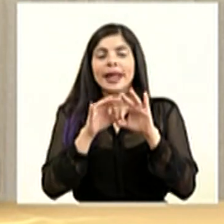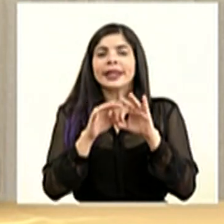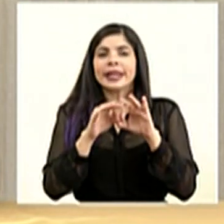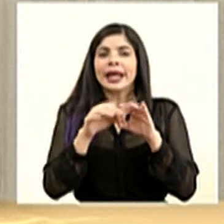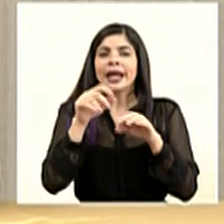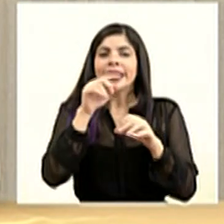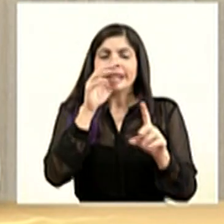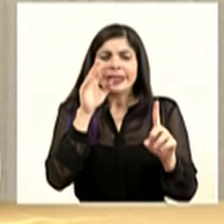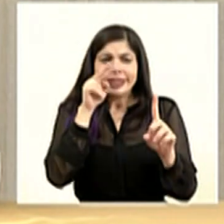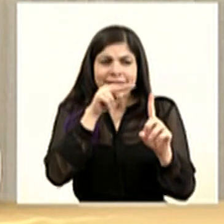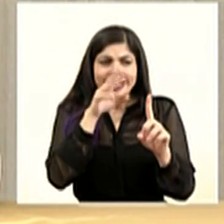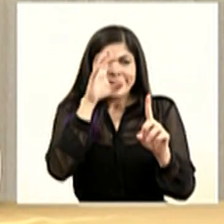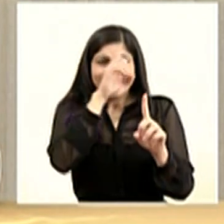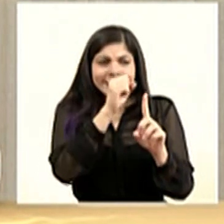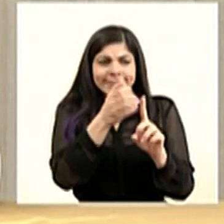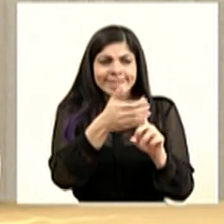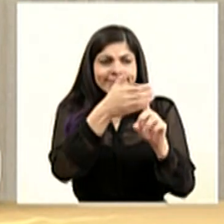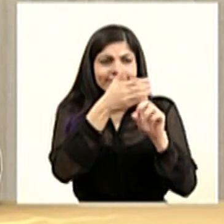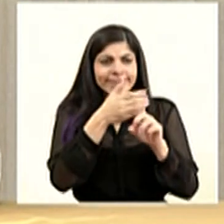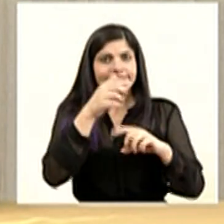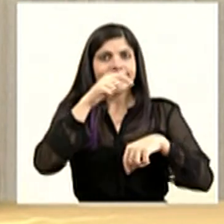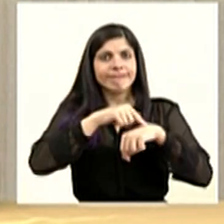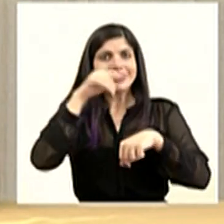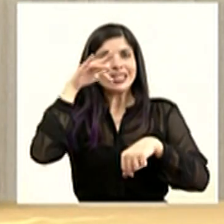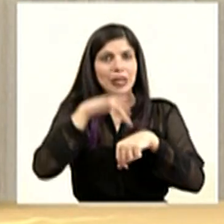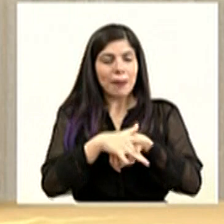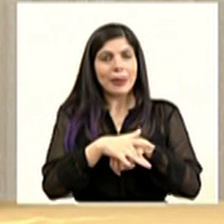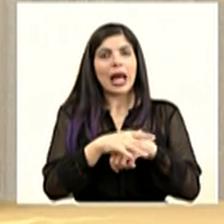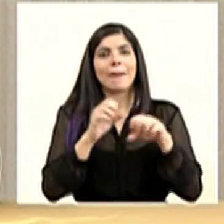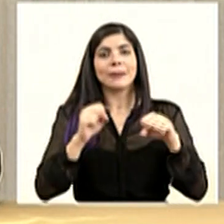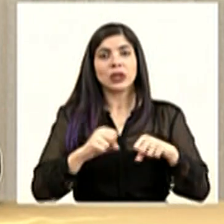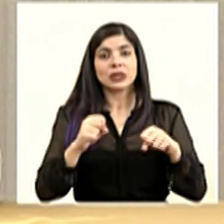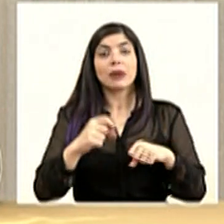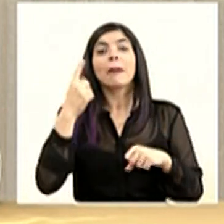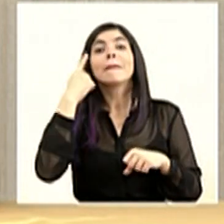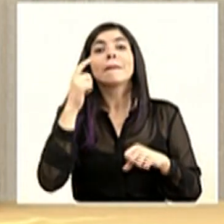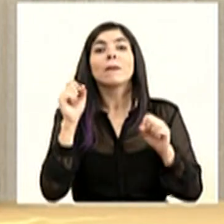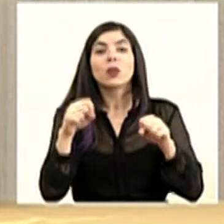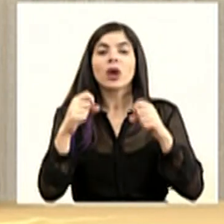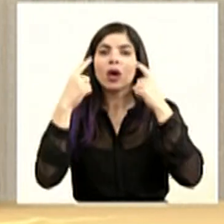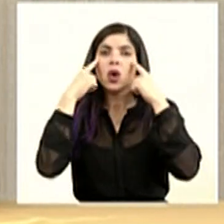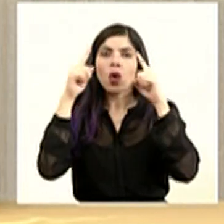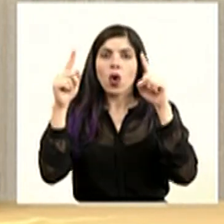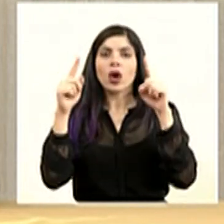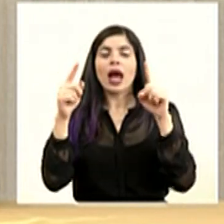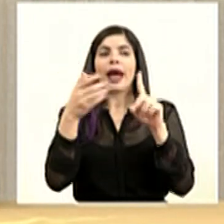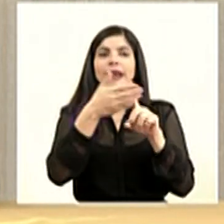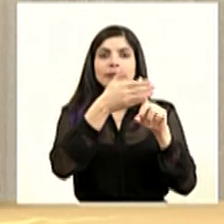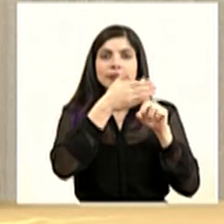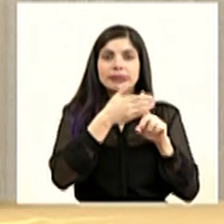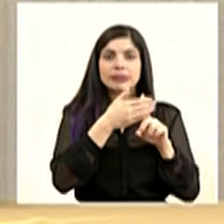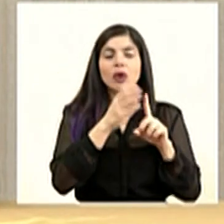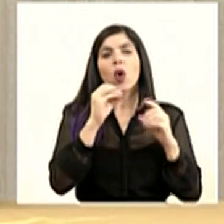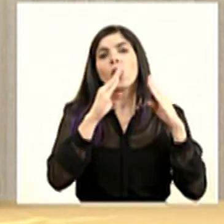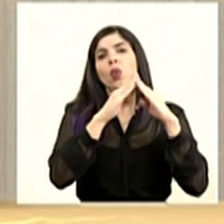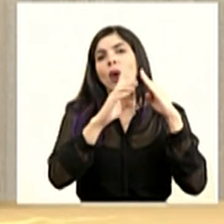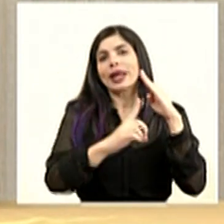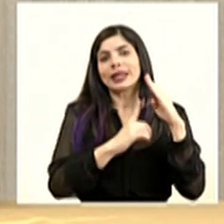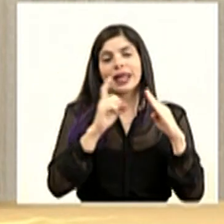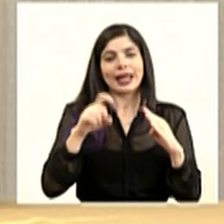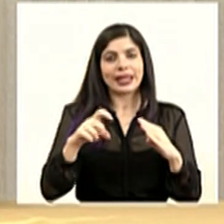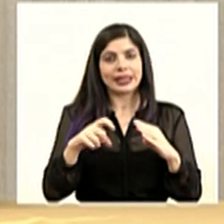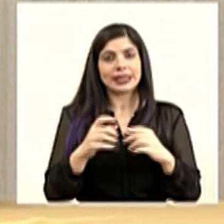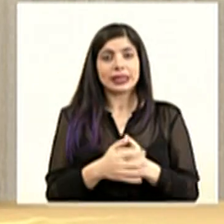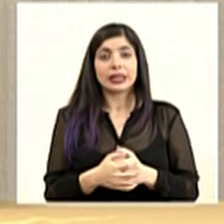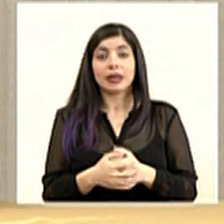esa identificación tratando de hacerla lo más oportuno, lo más temprano posible. ¿Para qué? Para lograr hacer los aislamientos o cuarentenas necesarias.